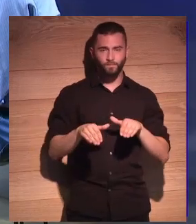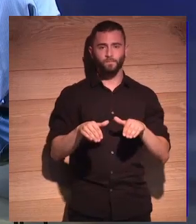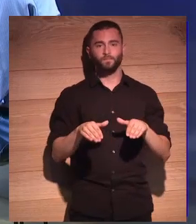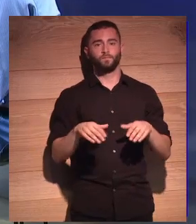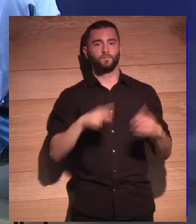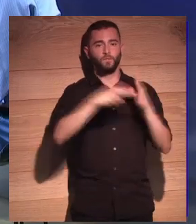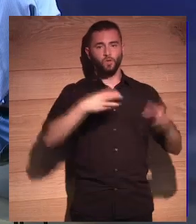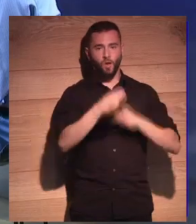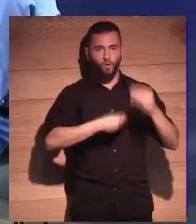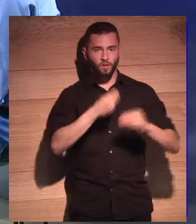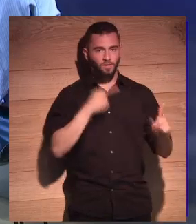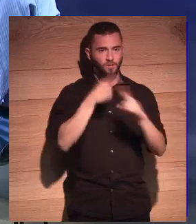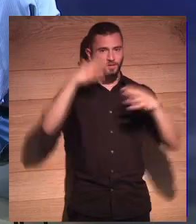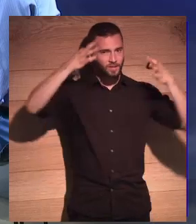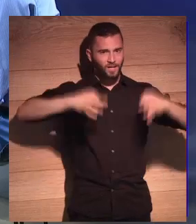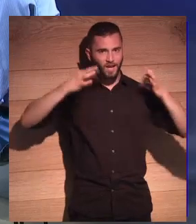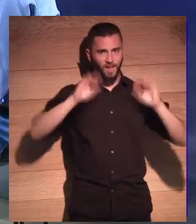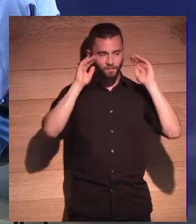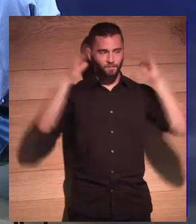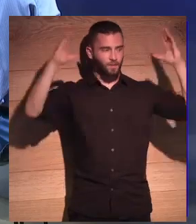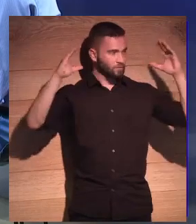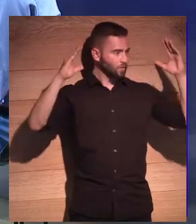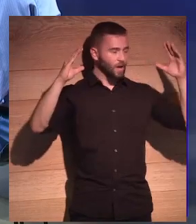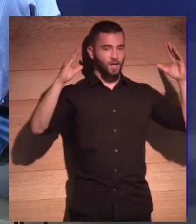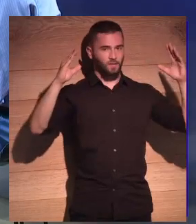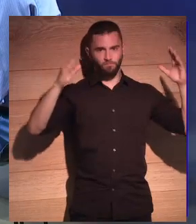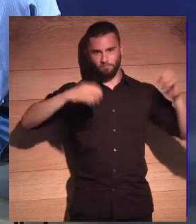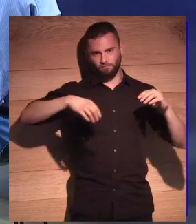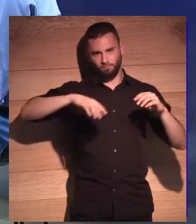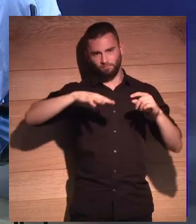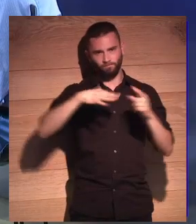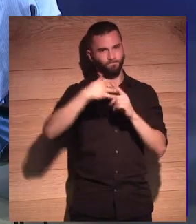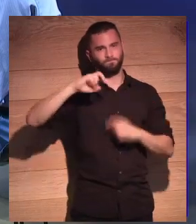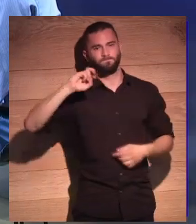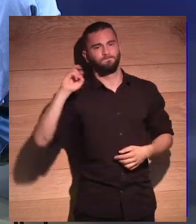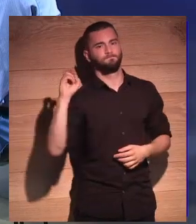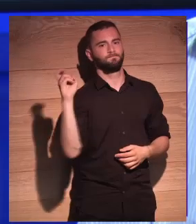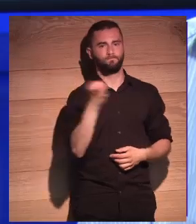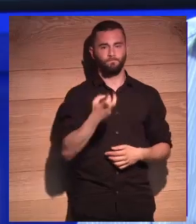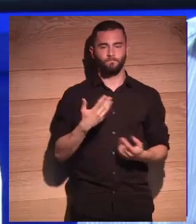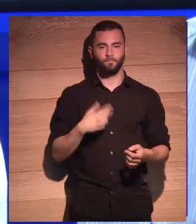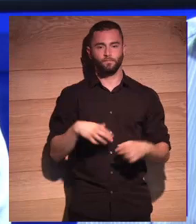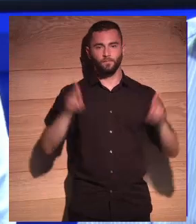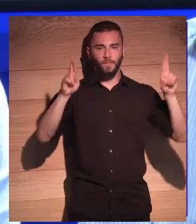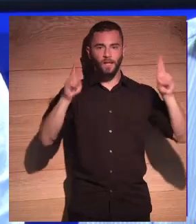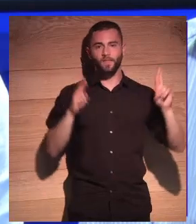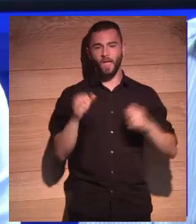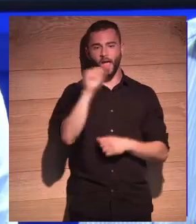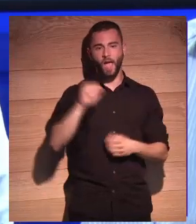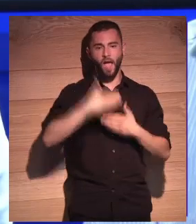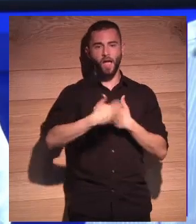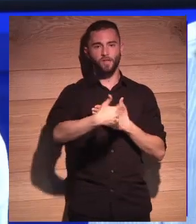utilizando las tecnologías de la realidad virtual, que es un espectro amplísimo, ¿vale? Se esperaba que en los próximos años superara